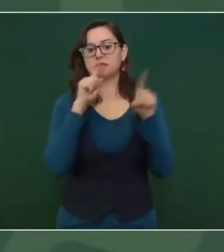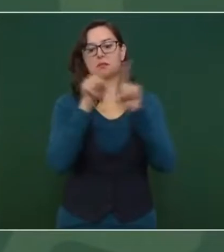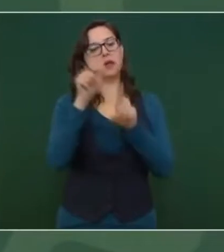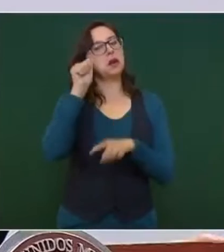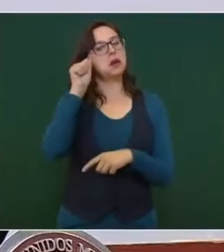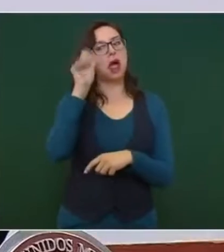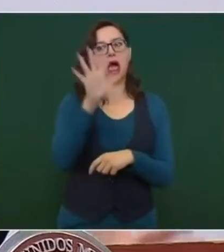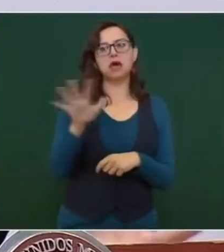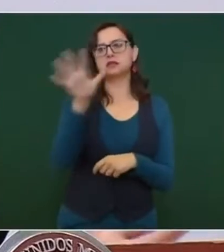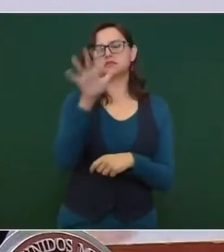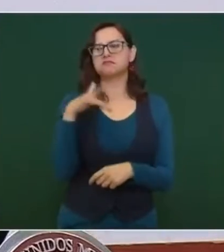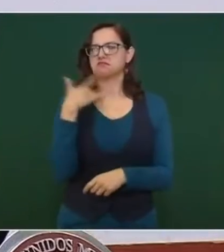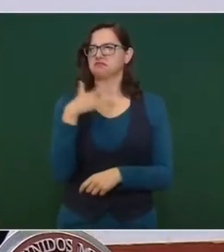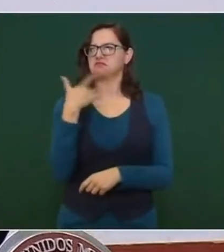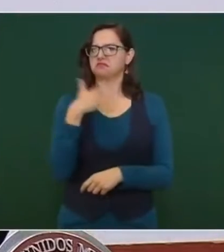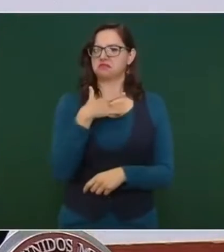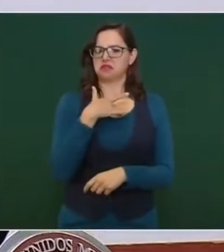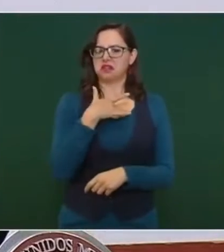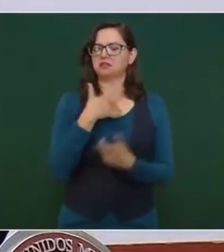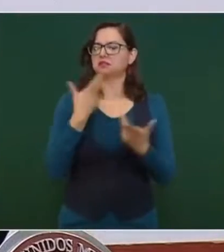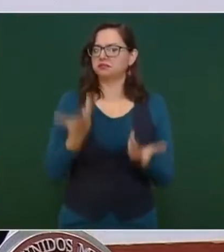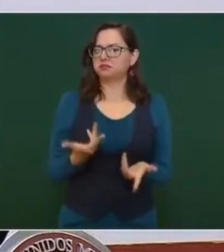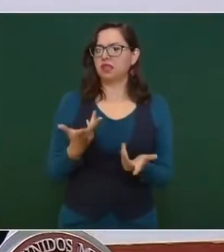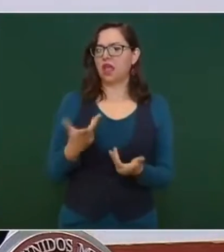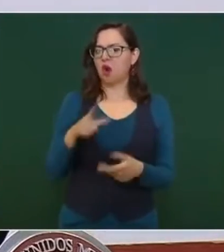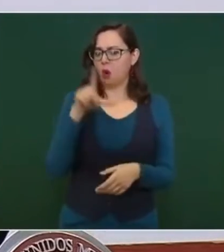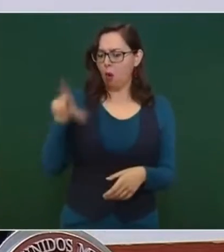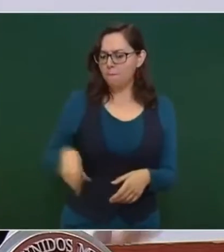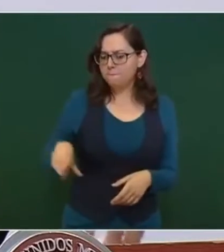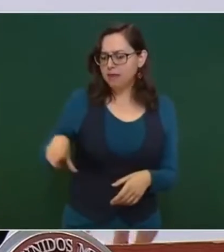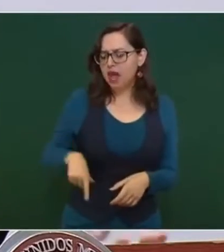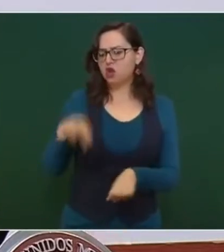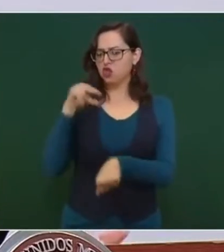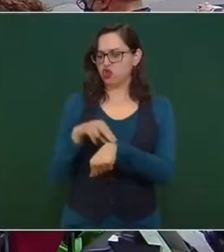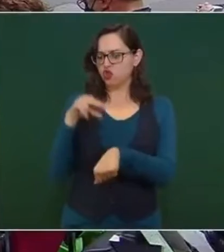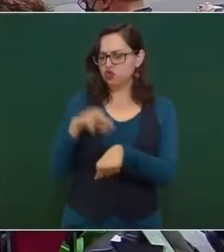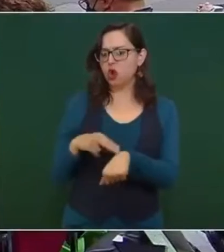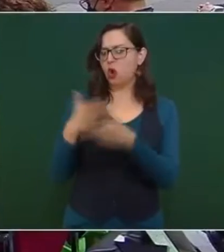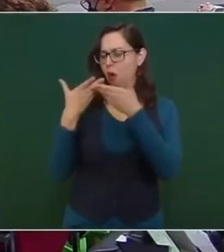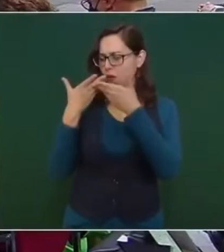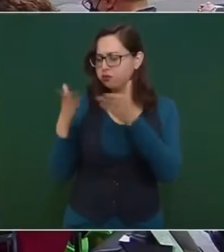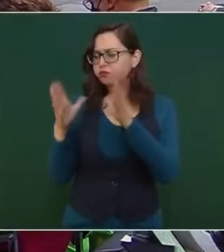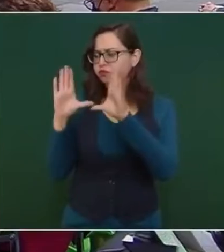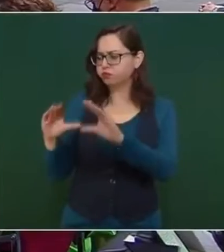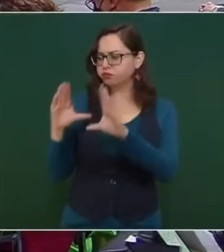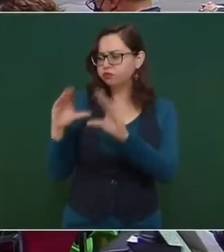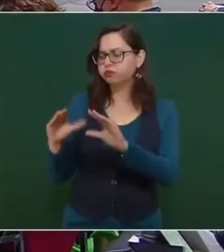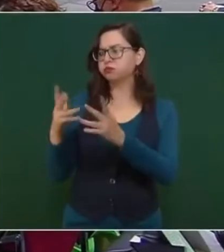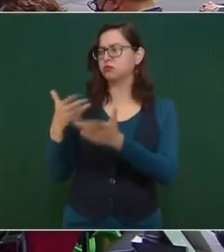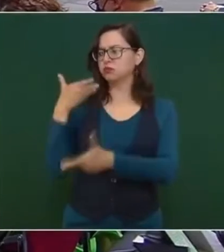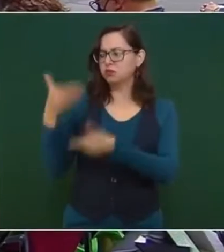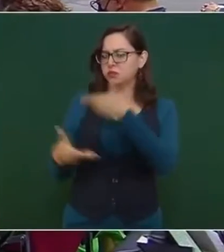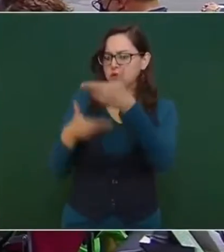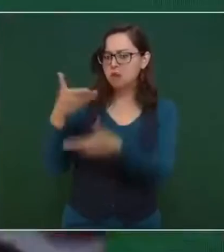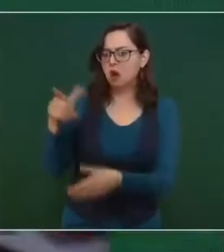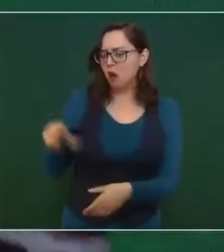también, en donde se fue desplazando la capacidad pública hacia la capacidad privada. Se pretendió que el